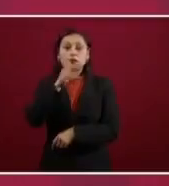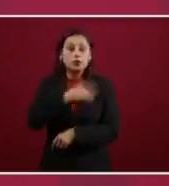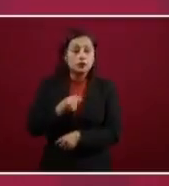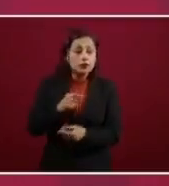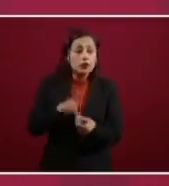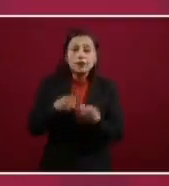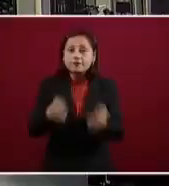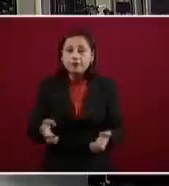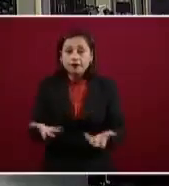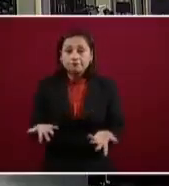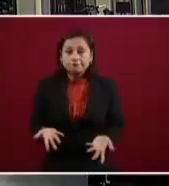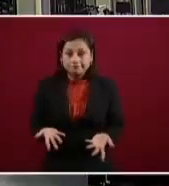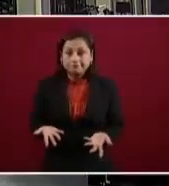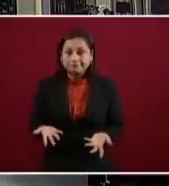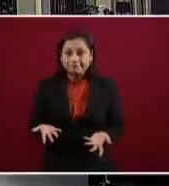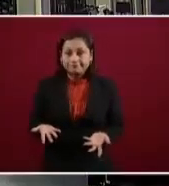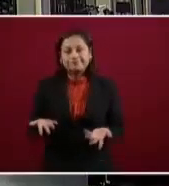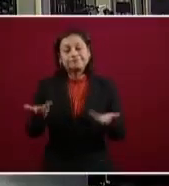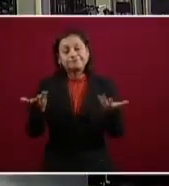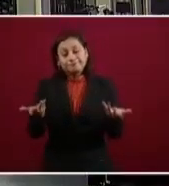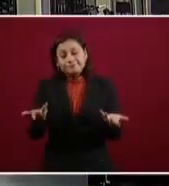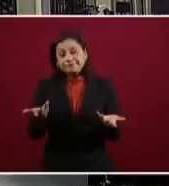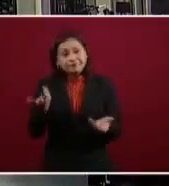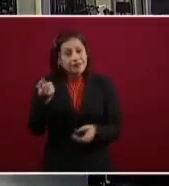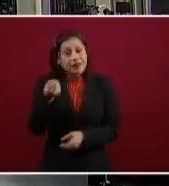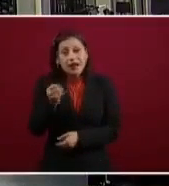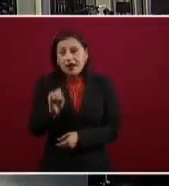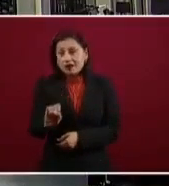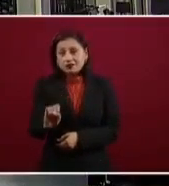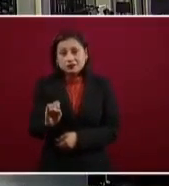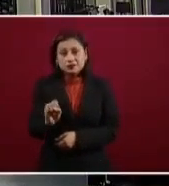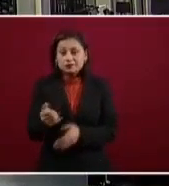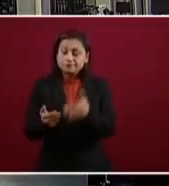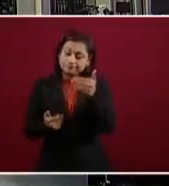entonces esto es de todos los días